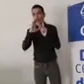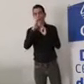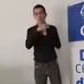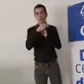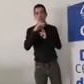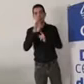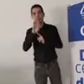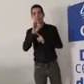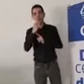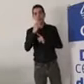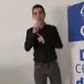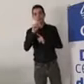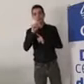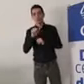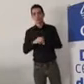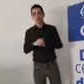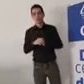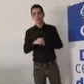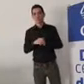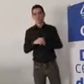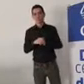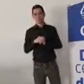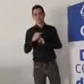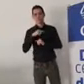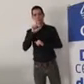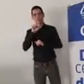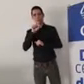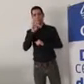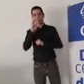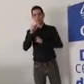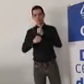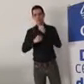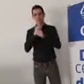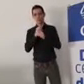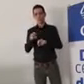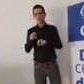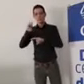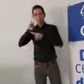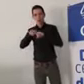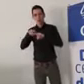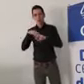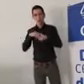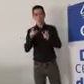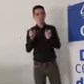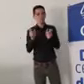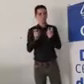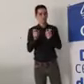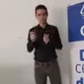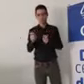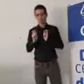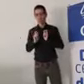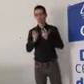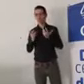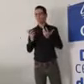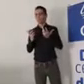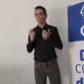llegado nunca una persona a los 23 años a ocupar una silla de estas, y sin duda alguna a que esto se traduzca en acciones de cambio.